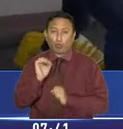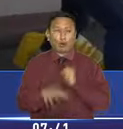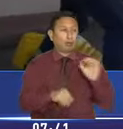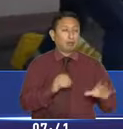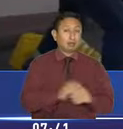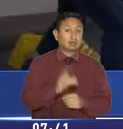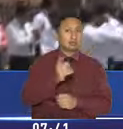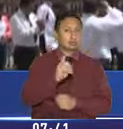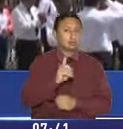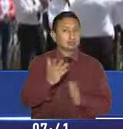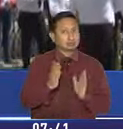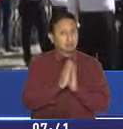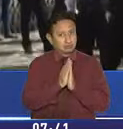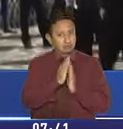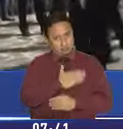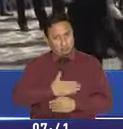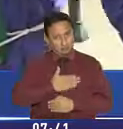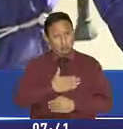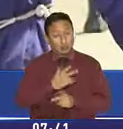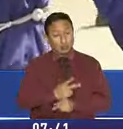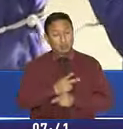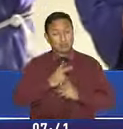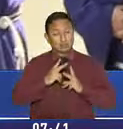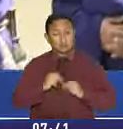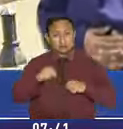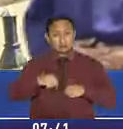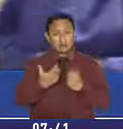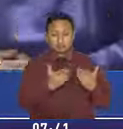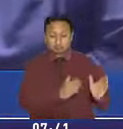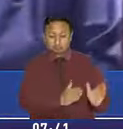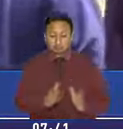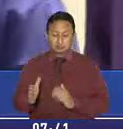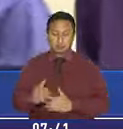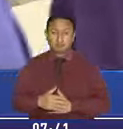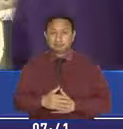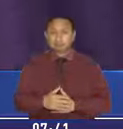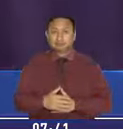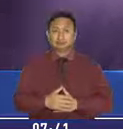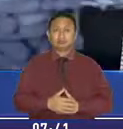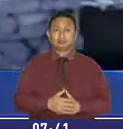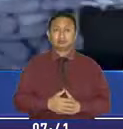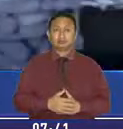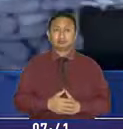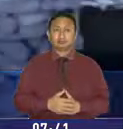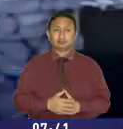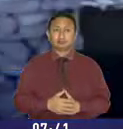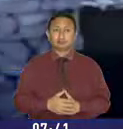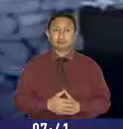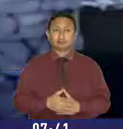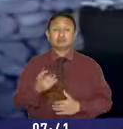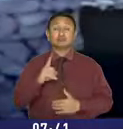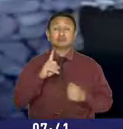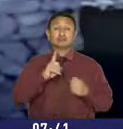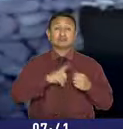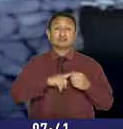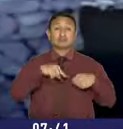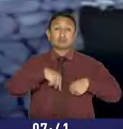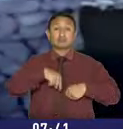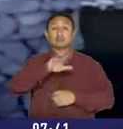salud y también el orden de la urbe. Y en Quito, 5 locales que vendían alimentos, entre